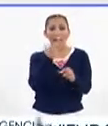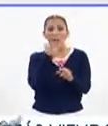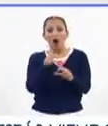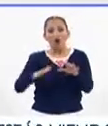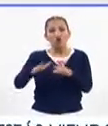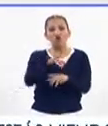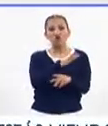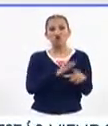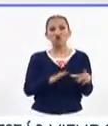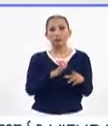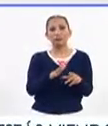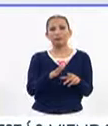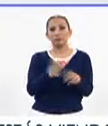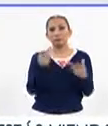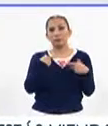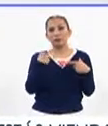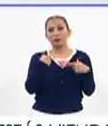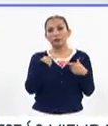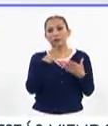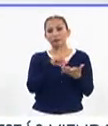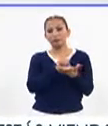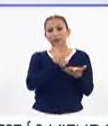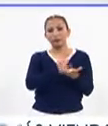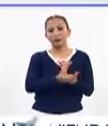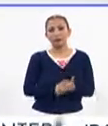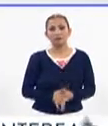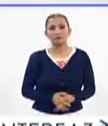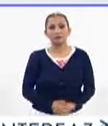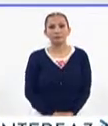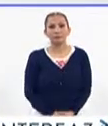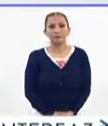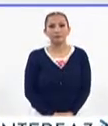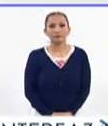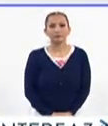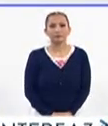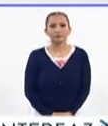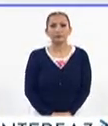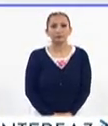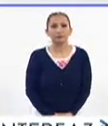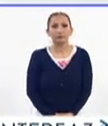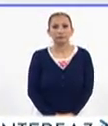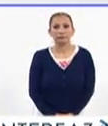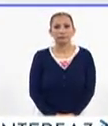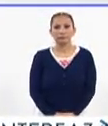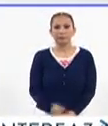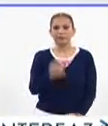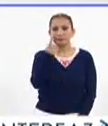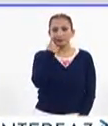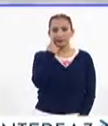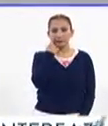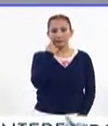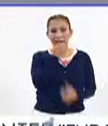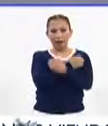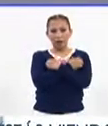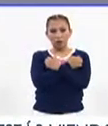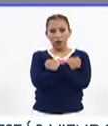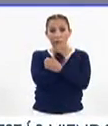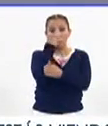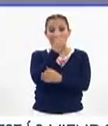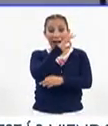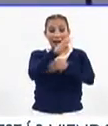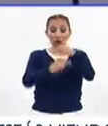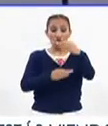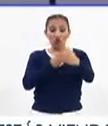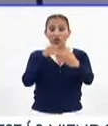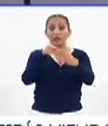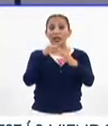este contexto de las personas con algún tipo de discapacidad? Sí, mira, la educación para todos